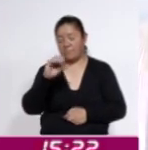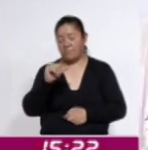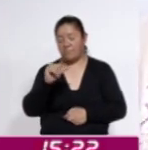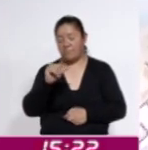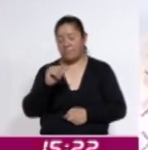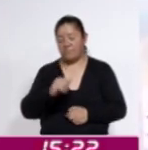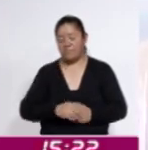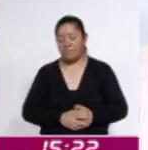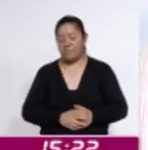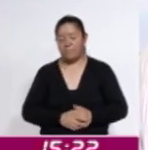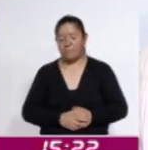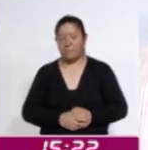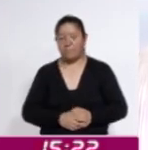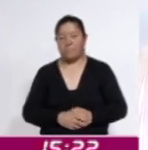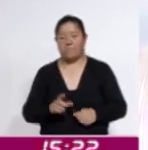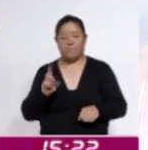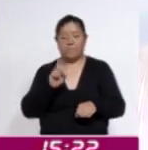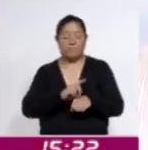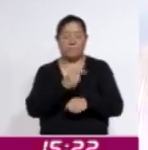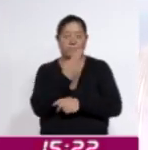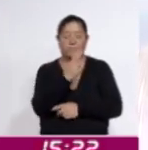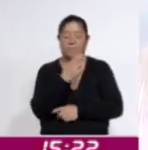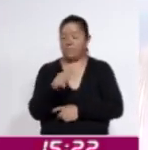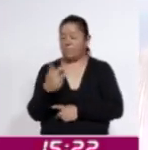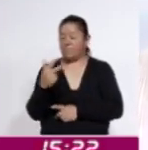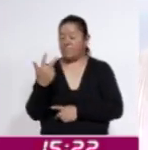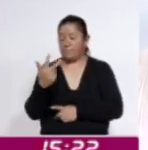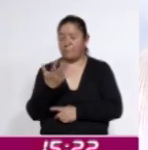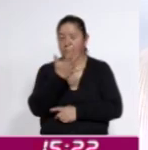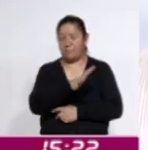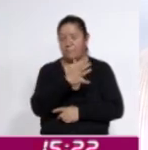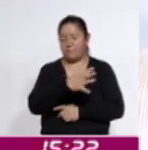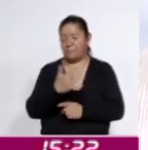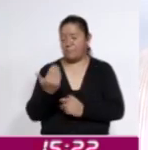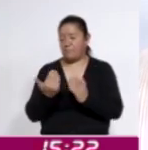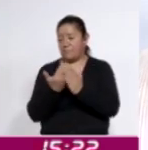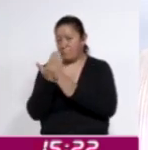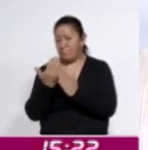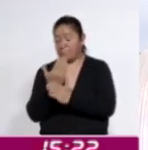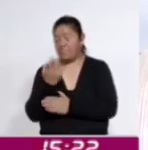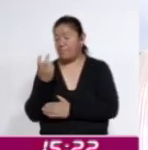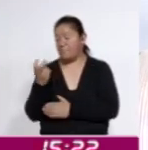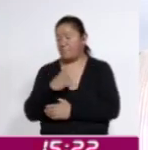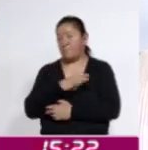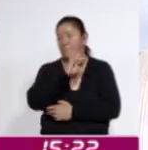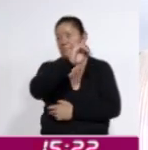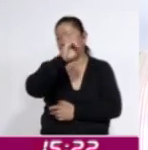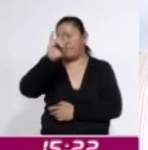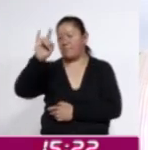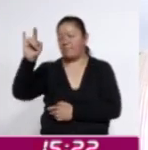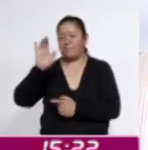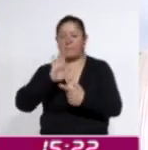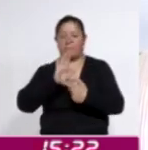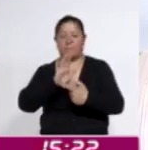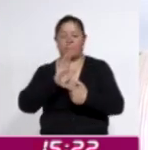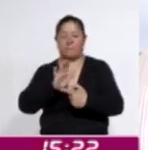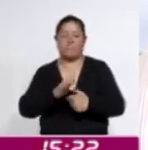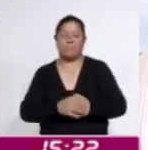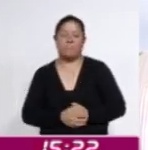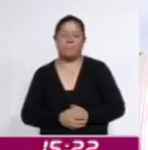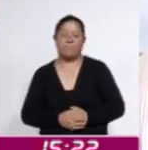día 13 de noviembre a las 10 de la mañana. Esta exposición va a mostrar sobre todo